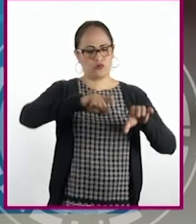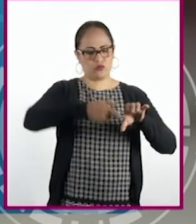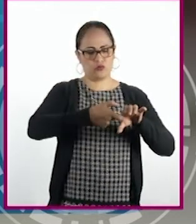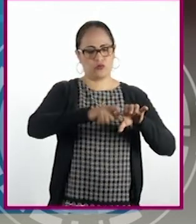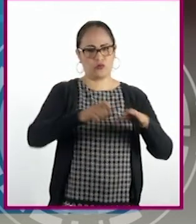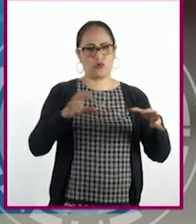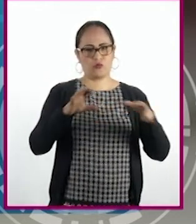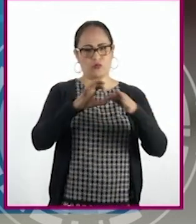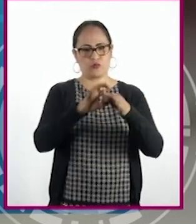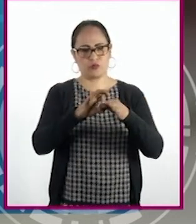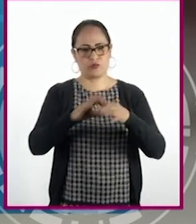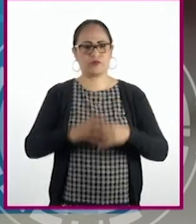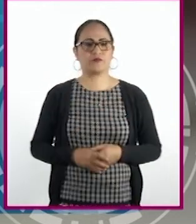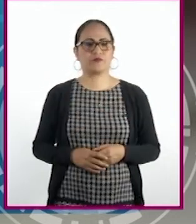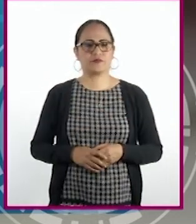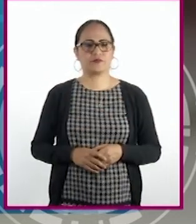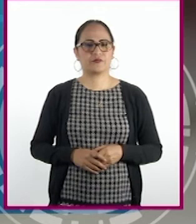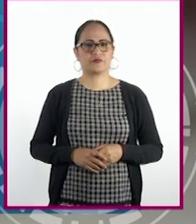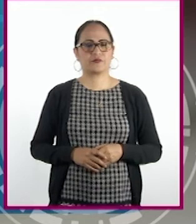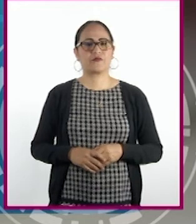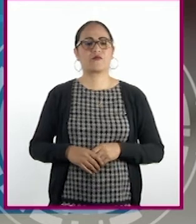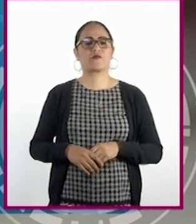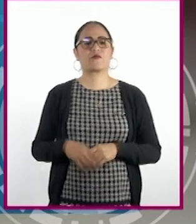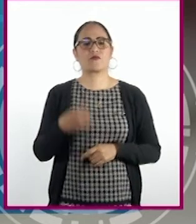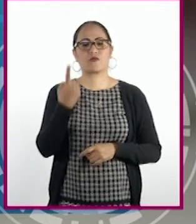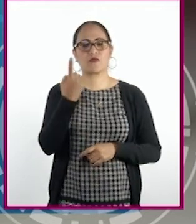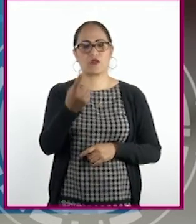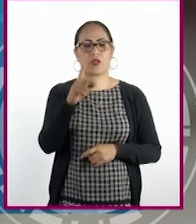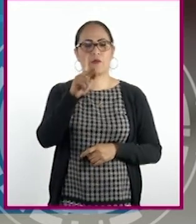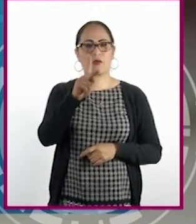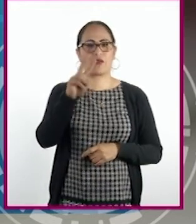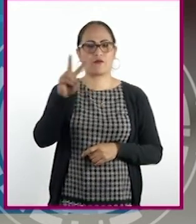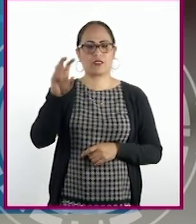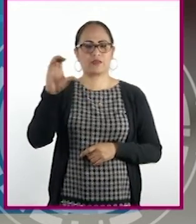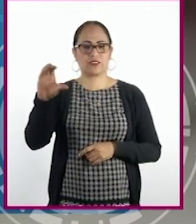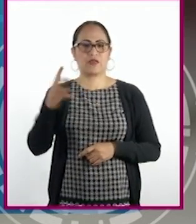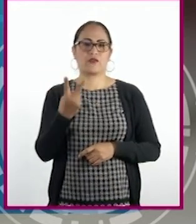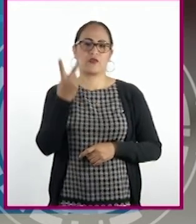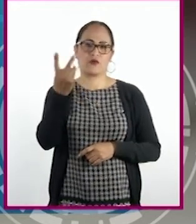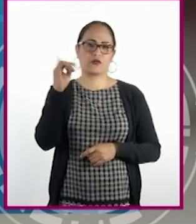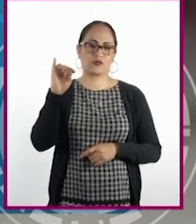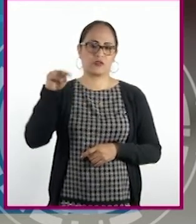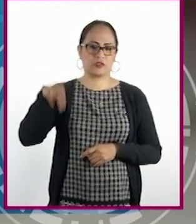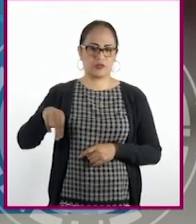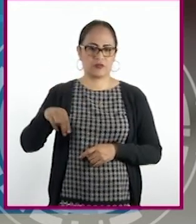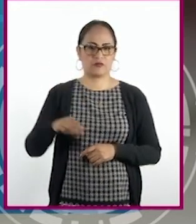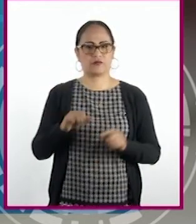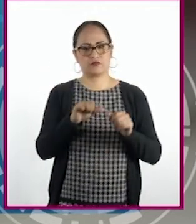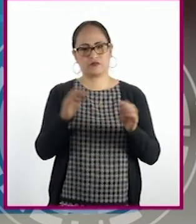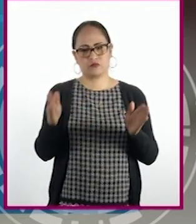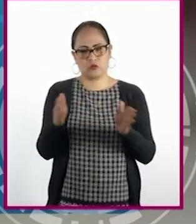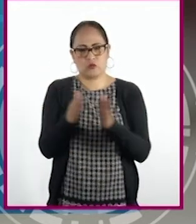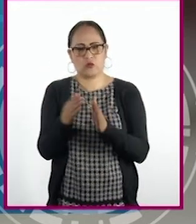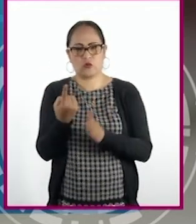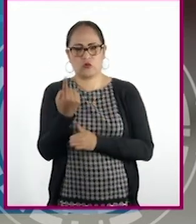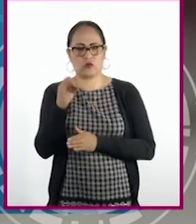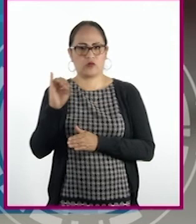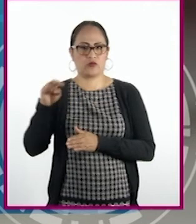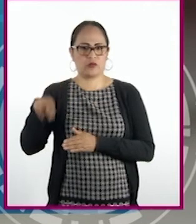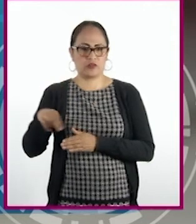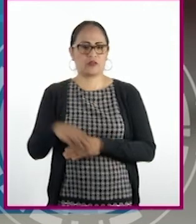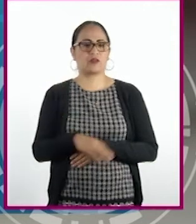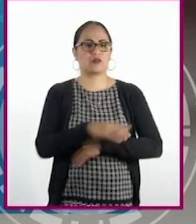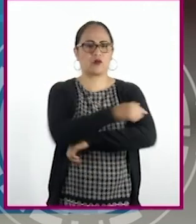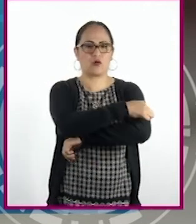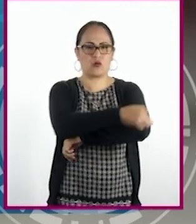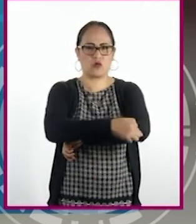de 1 pulgada macho, una reducción de PVC de 2 pulgadas a 1 pulgada, un codo de